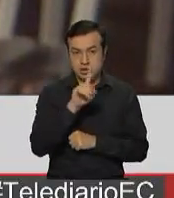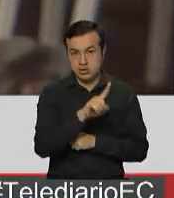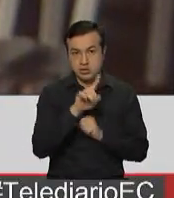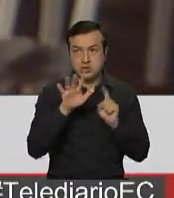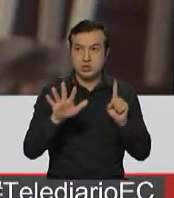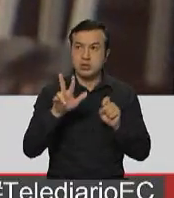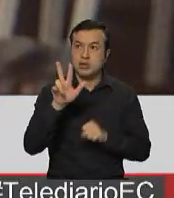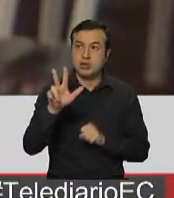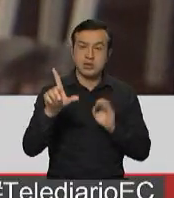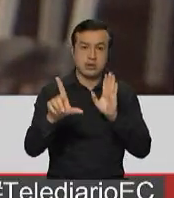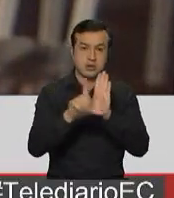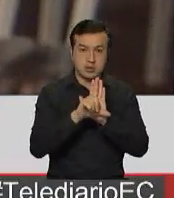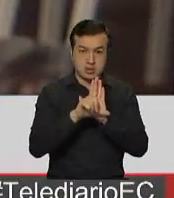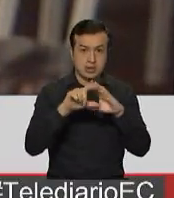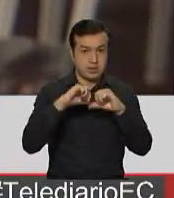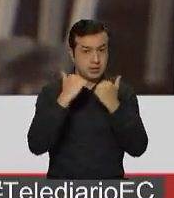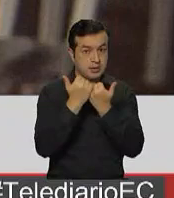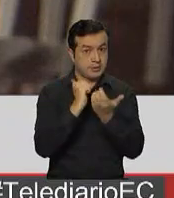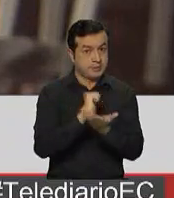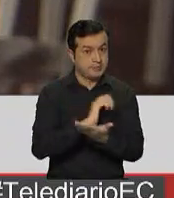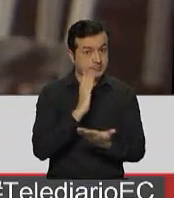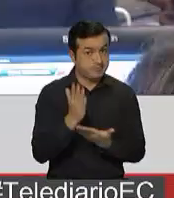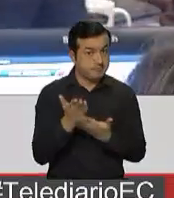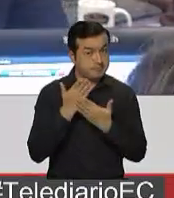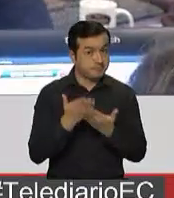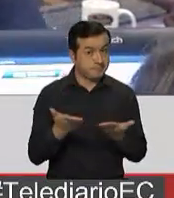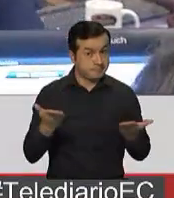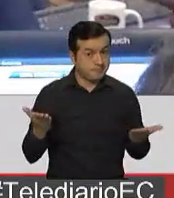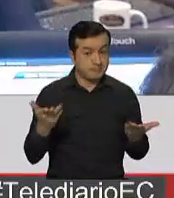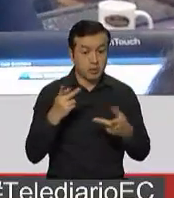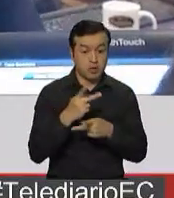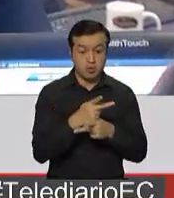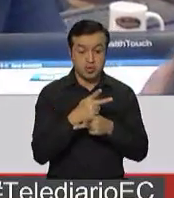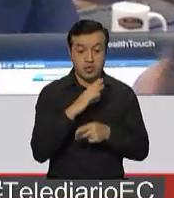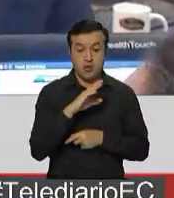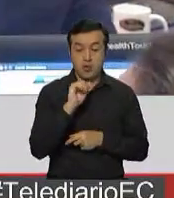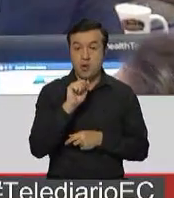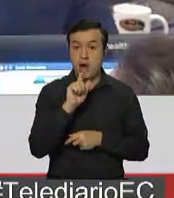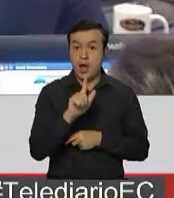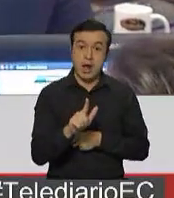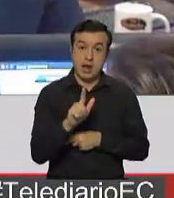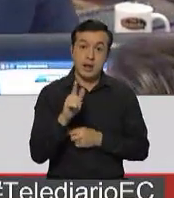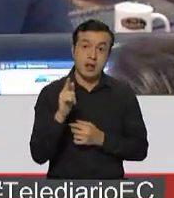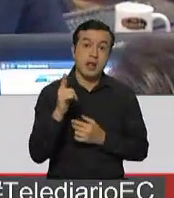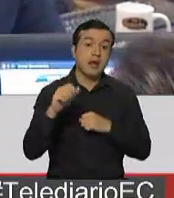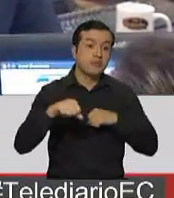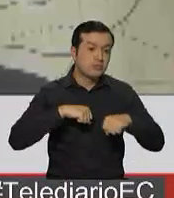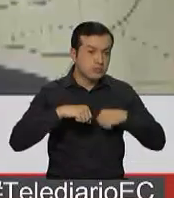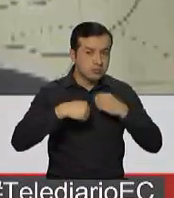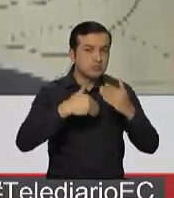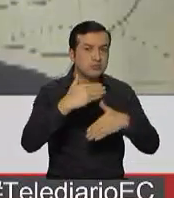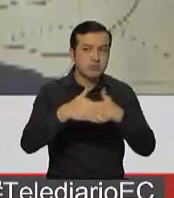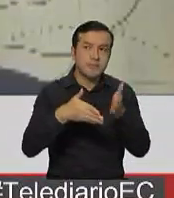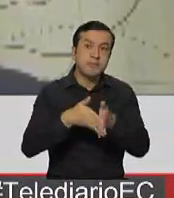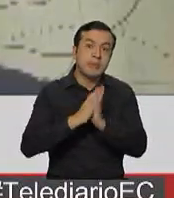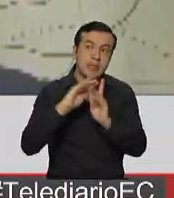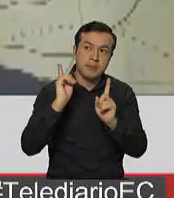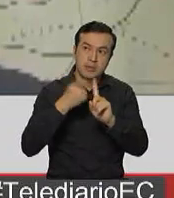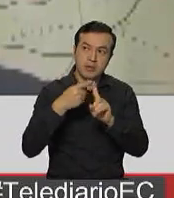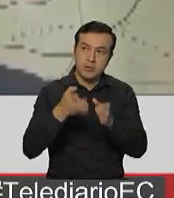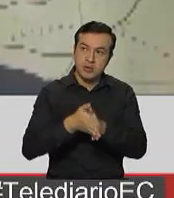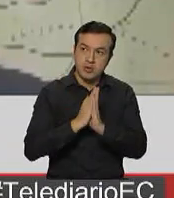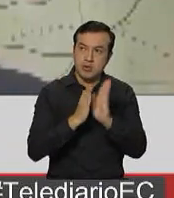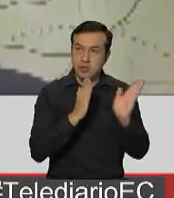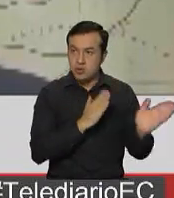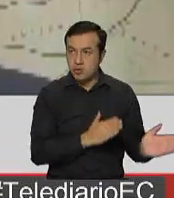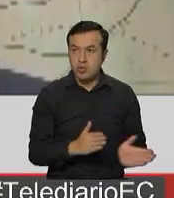de la Ley Orgánica de la Función Legislativa. En ese caso, el Consejo de Administración de la Legislatura deberá tratar el tema. Deberá